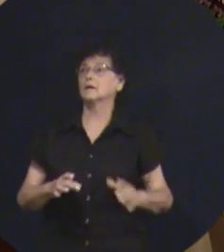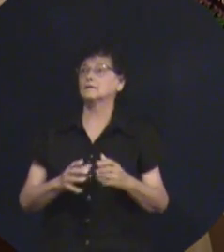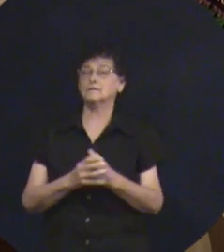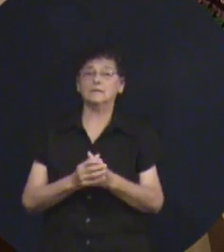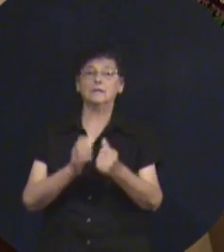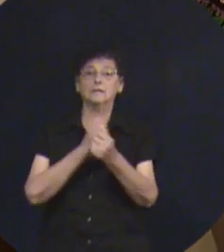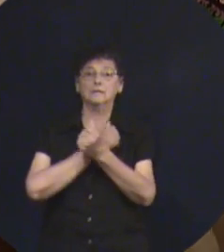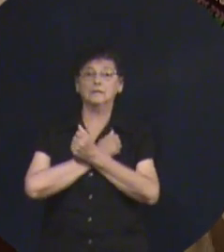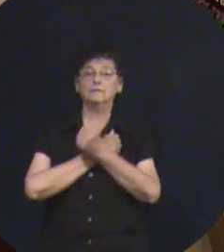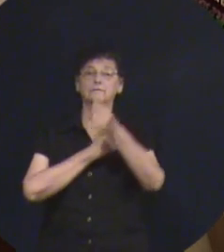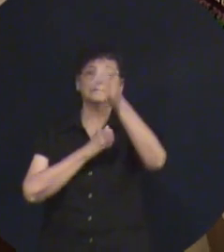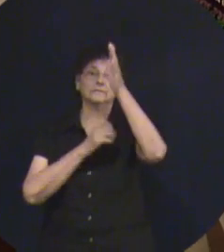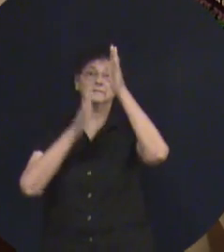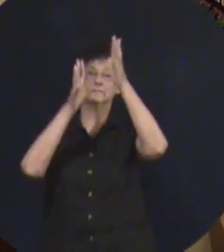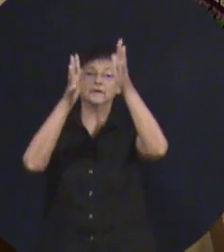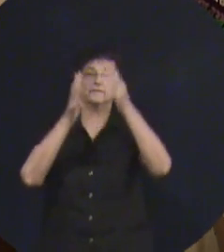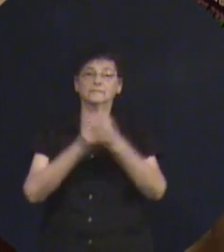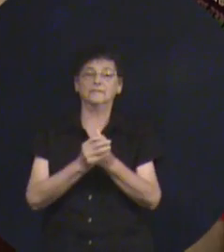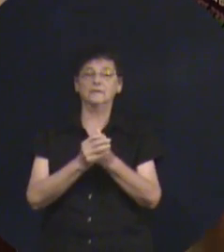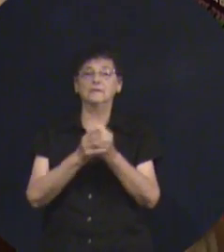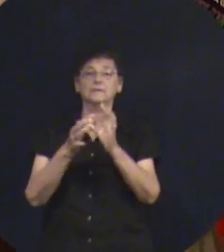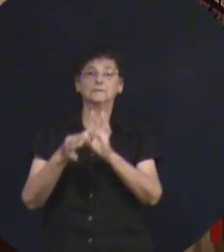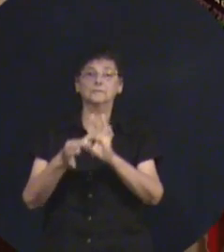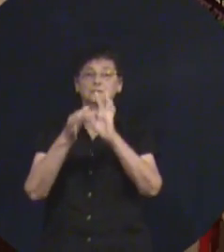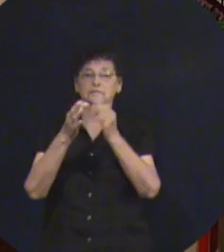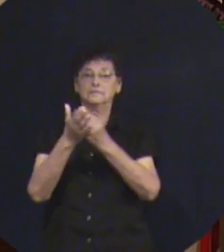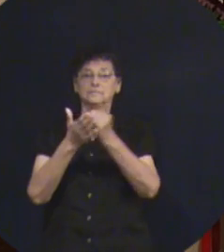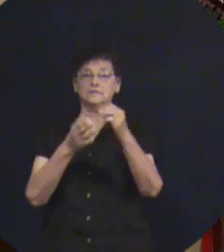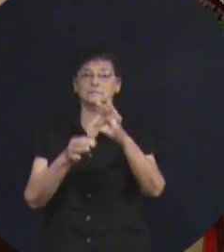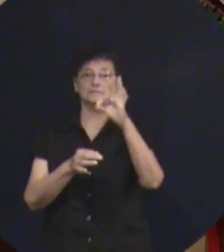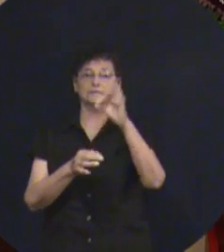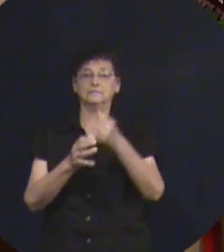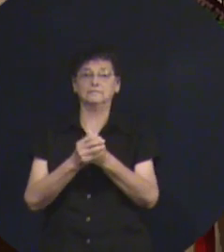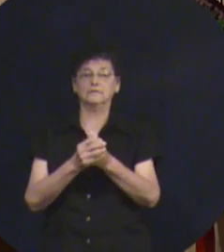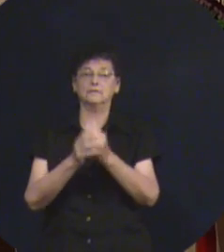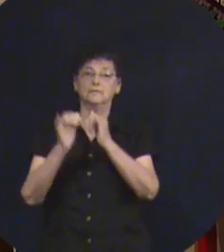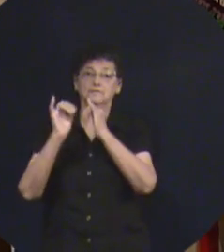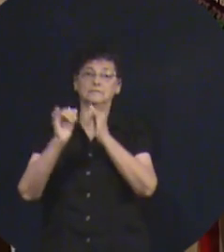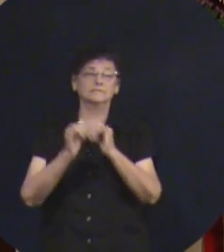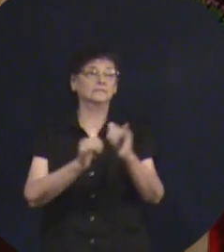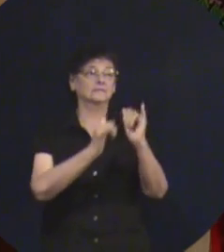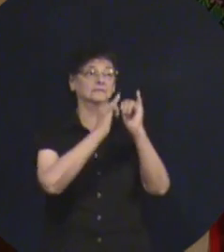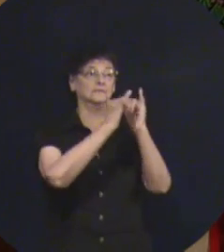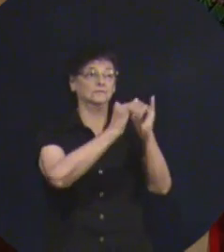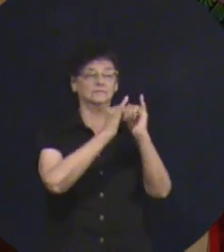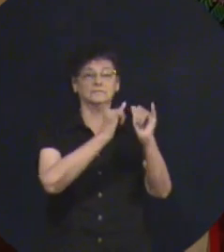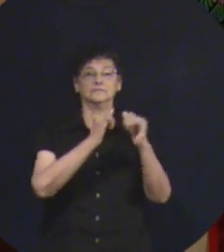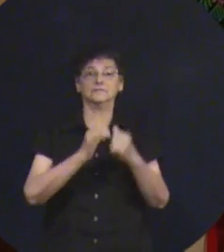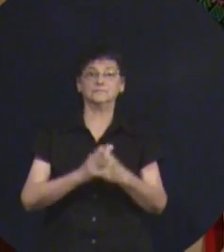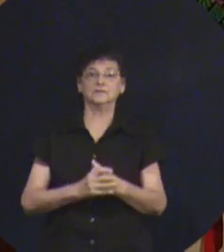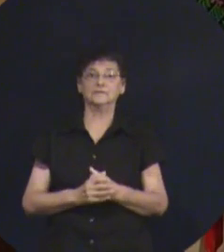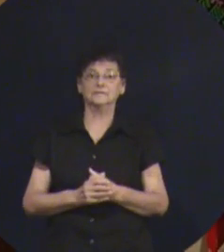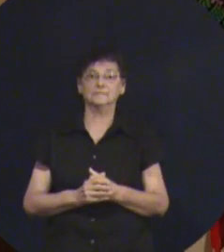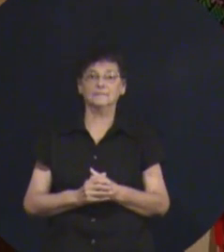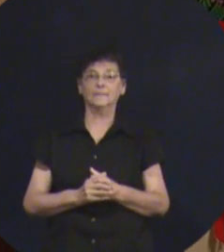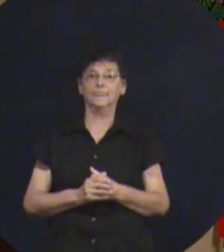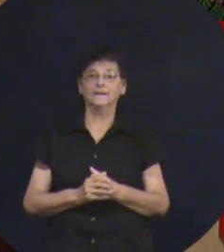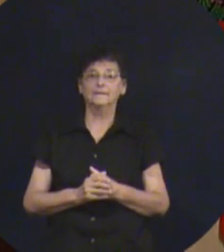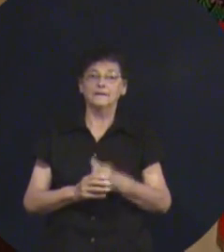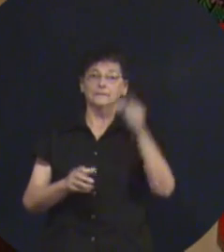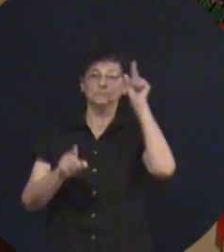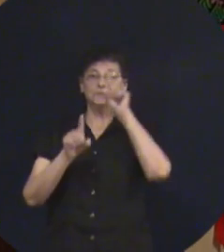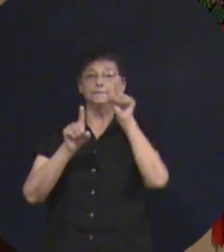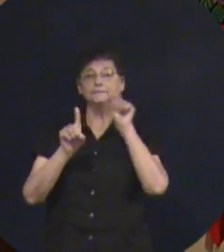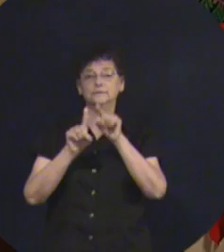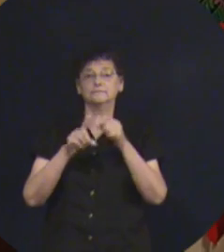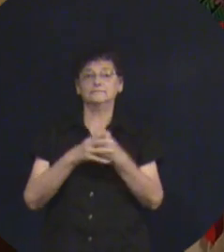Jesucristo, el amor de Dios Padre, y la comunión del Espíritu Santo estén con todos ustedes. Y con